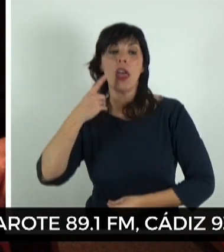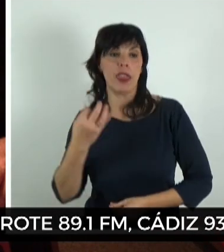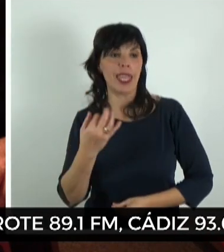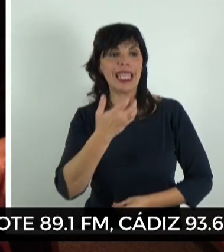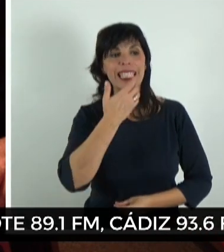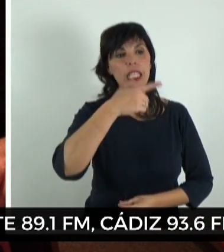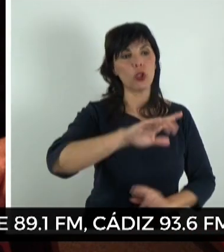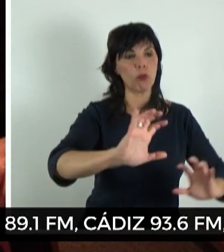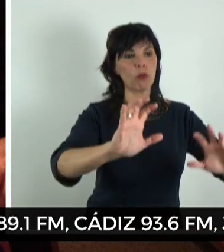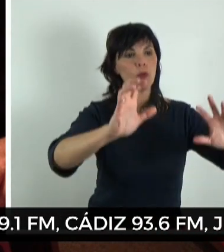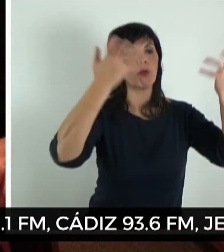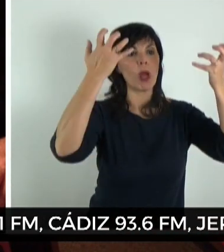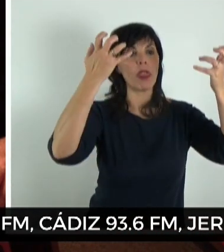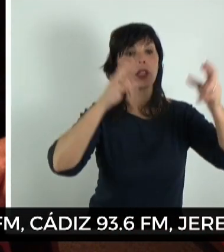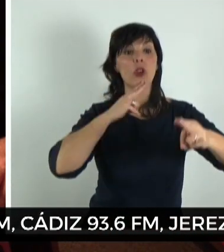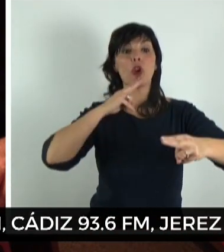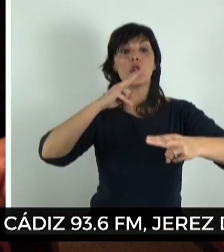el cielo.